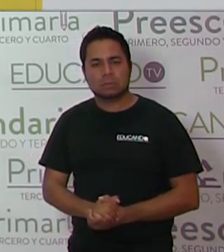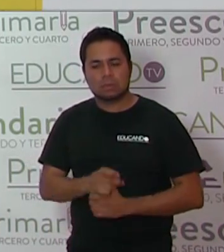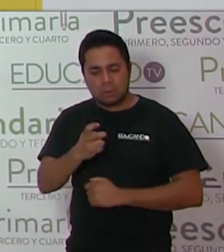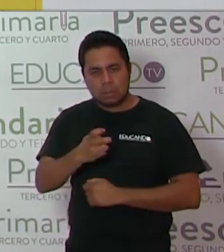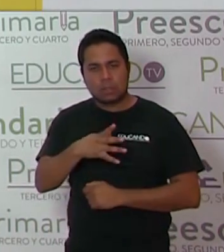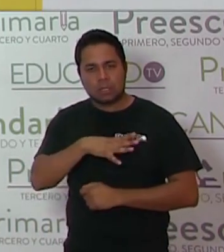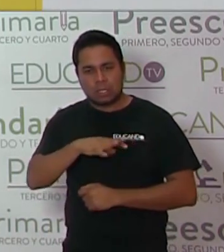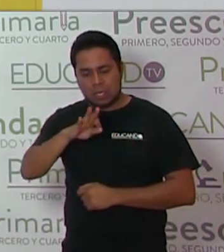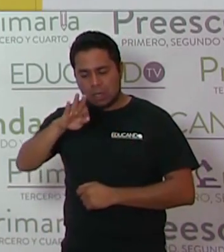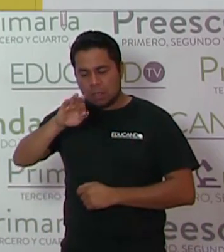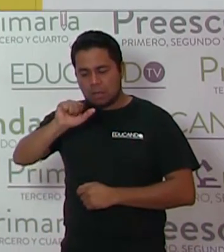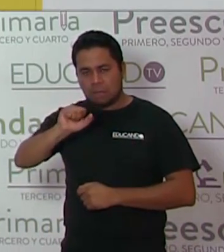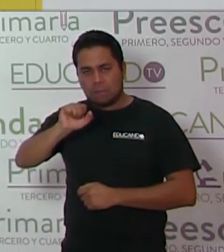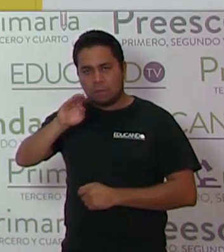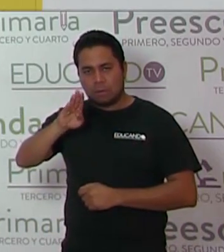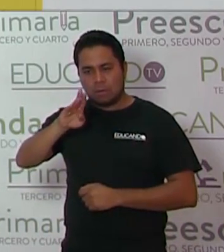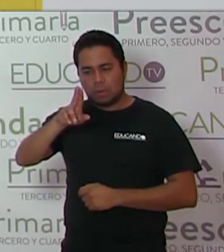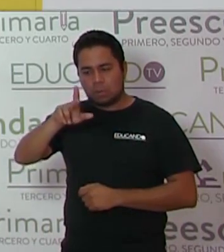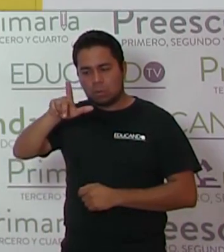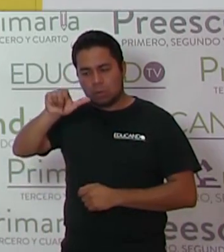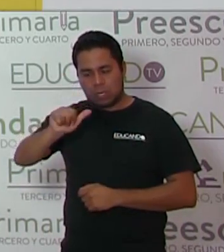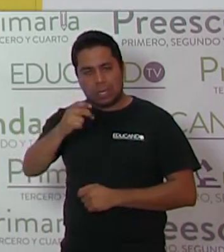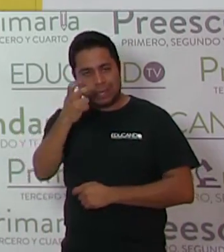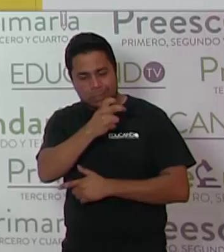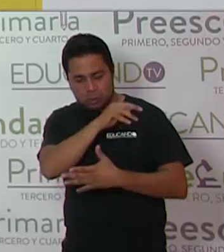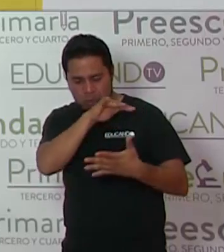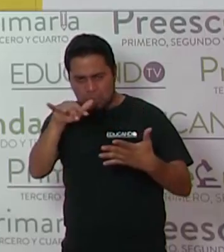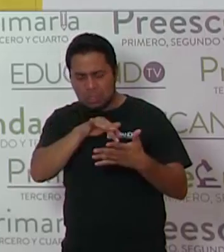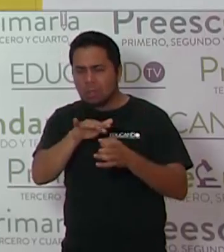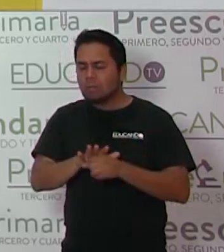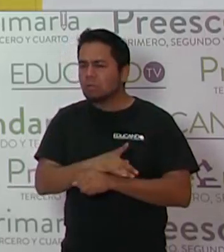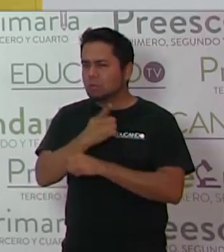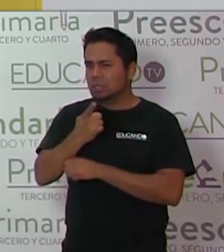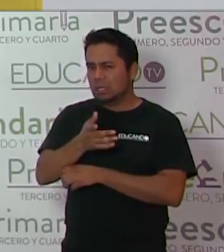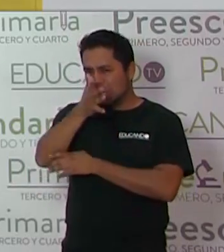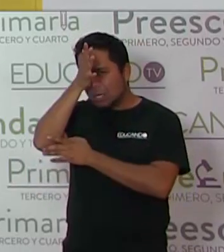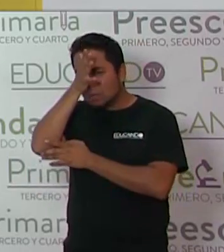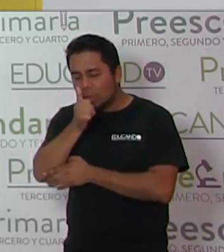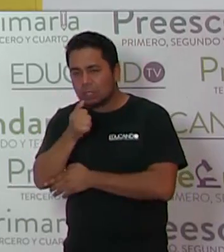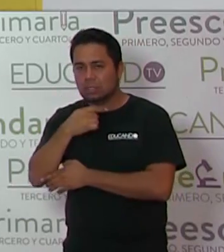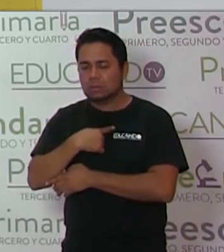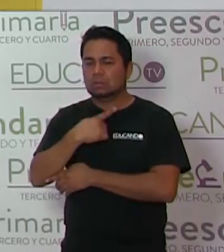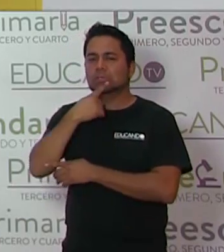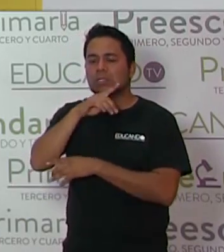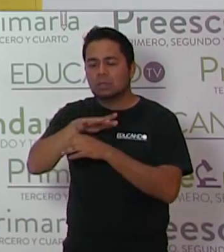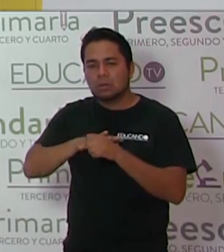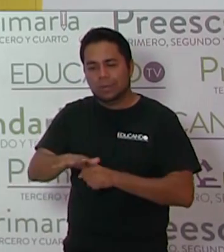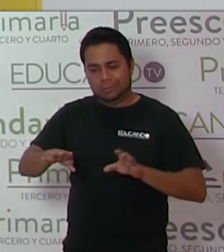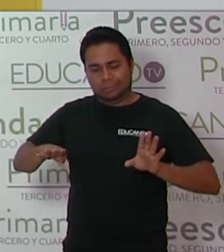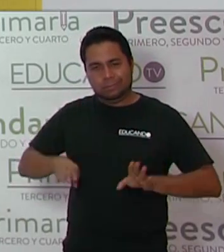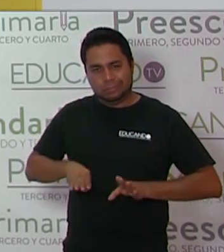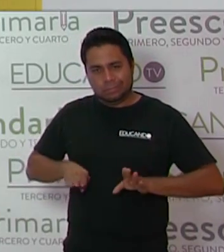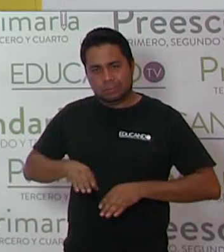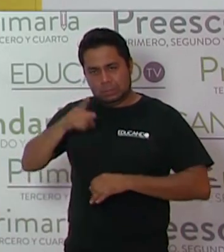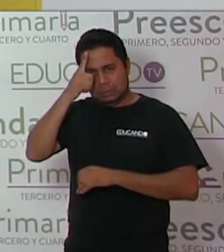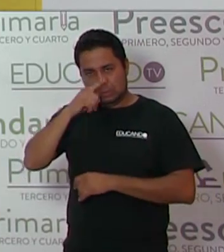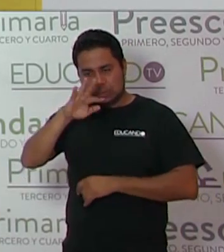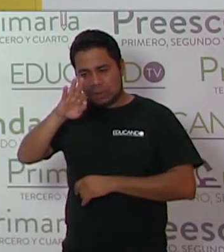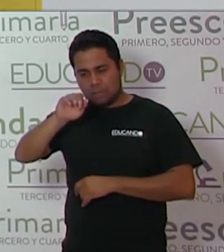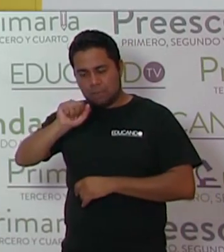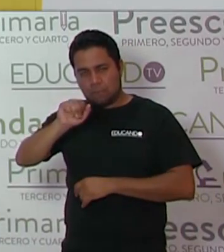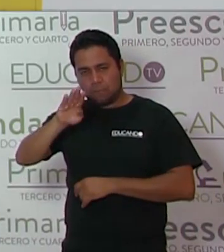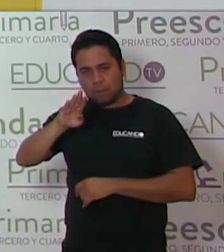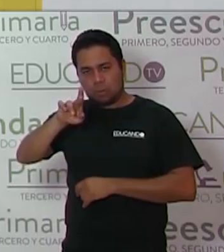Es una fábula. Es una fábula. ¿Por qué? ¿Recuerdan ustedes las características de la